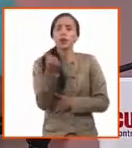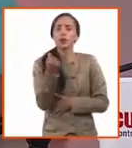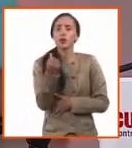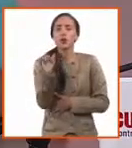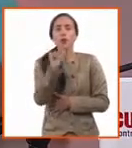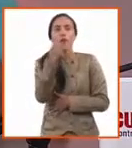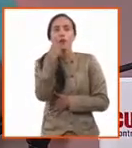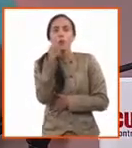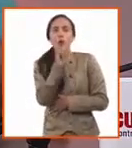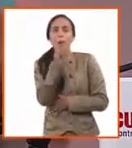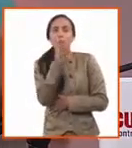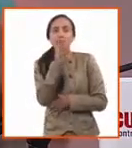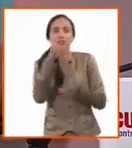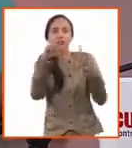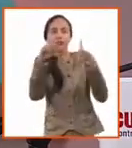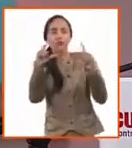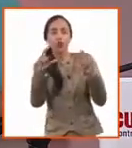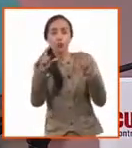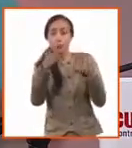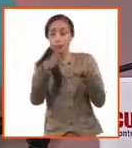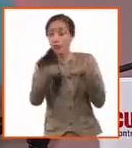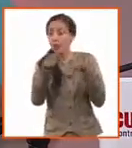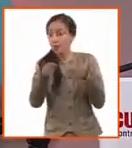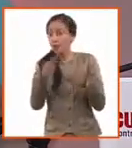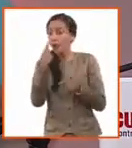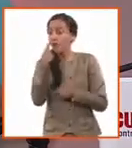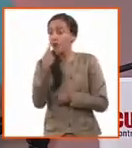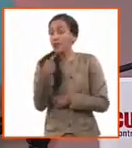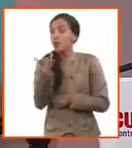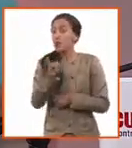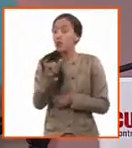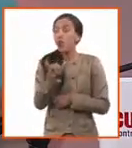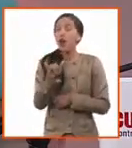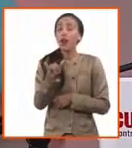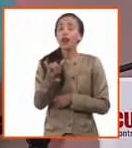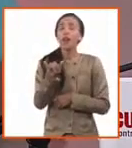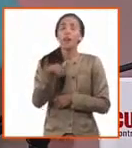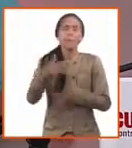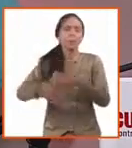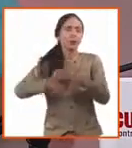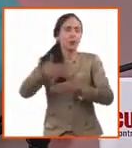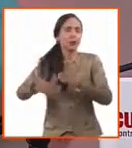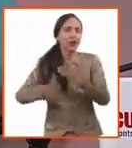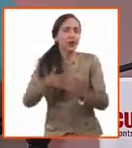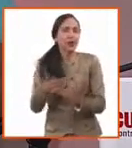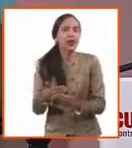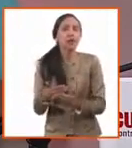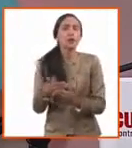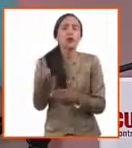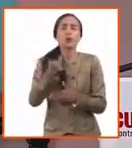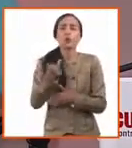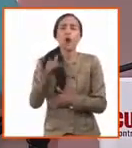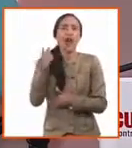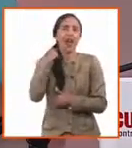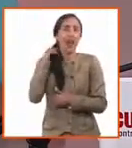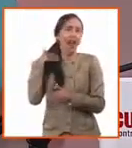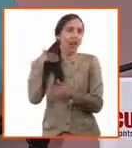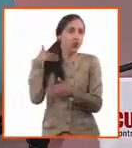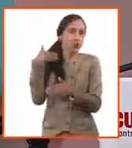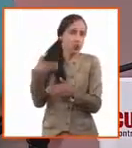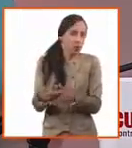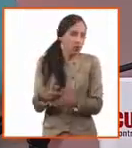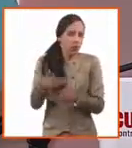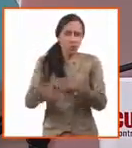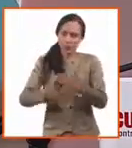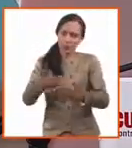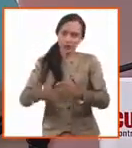foto y no vemos también la carga de problemáticas que con que nos llegan la herencia con que con que nos llegan